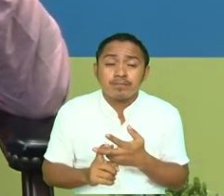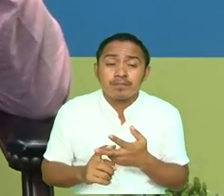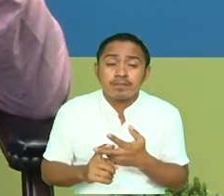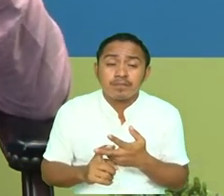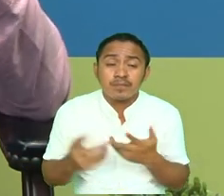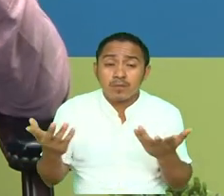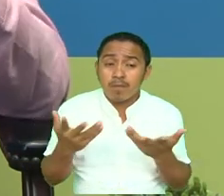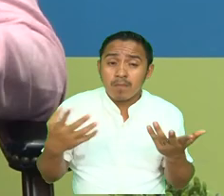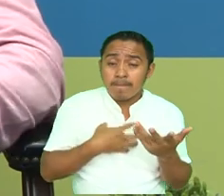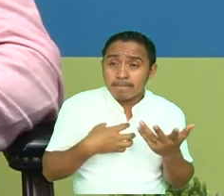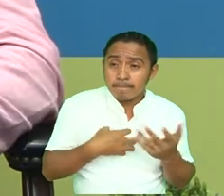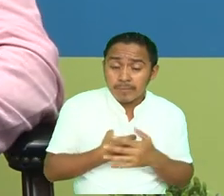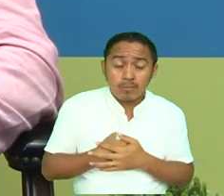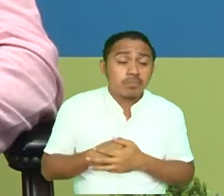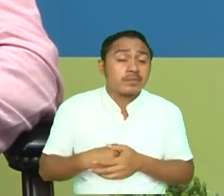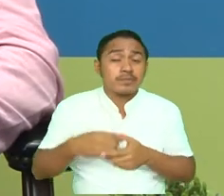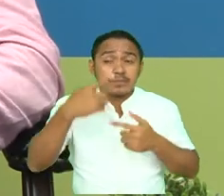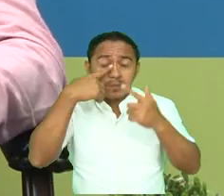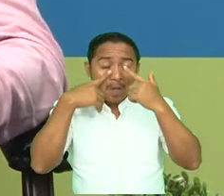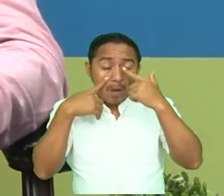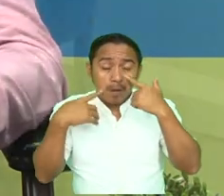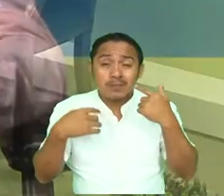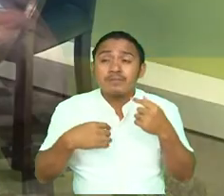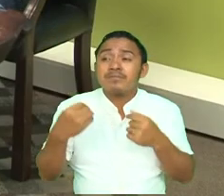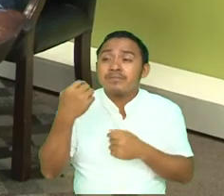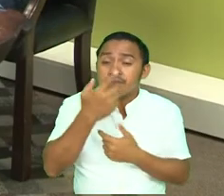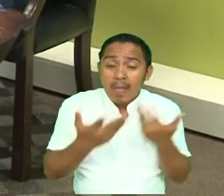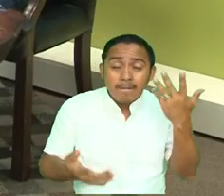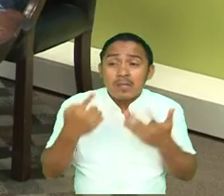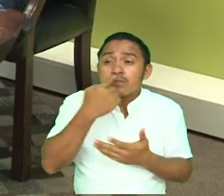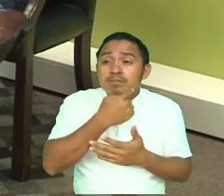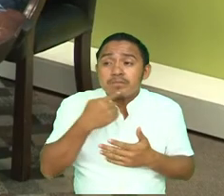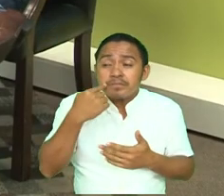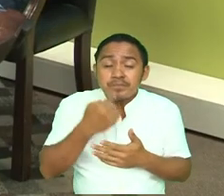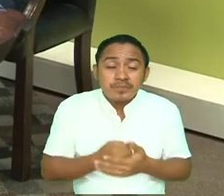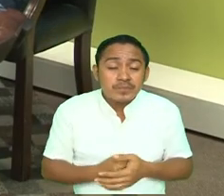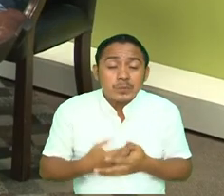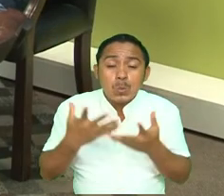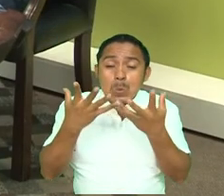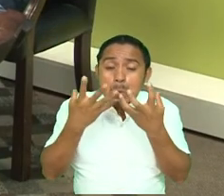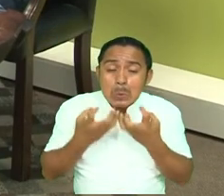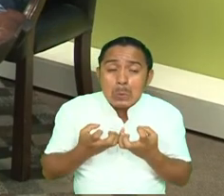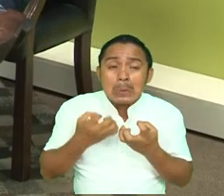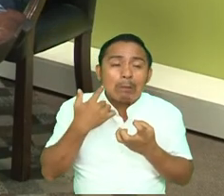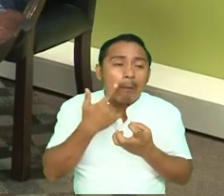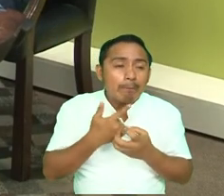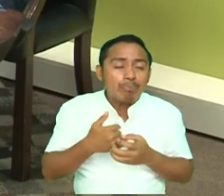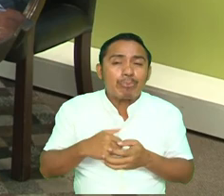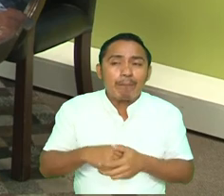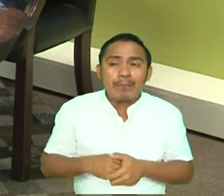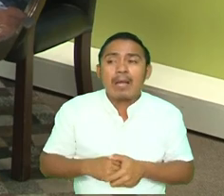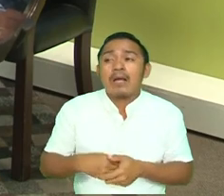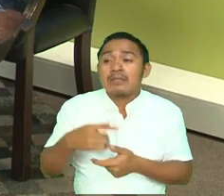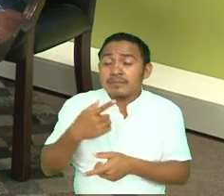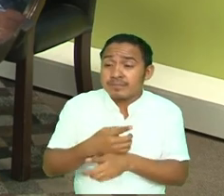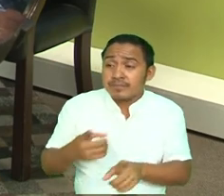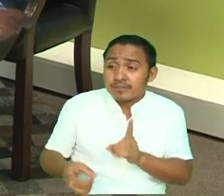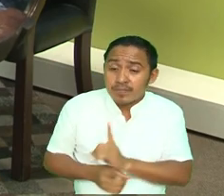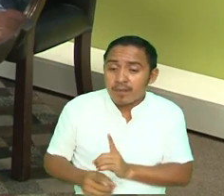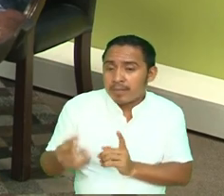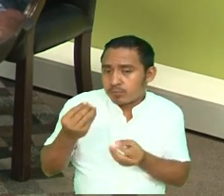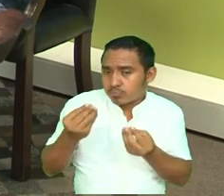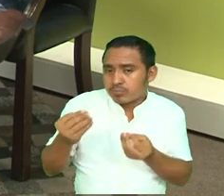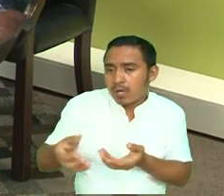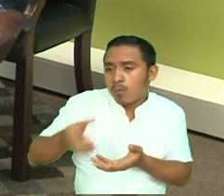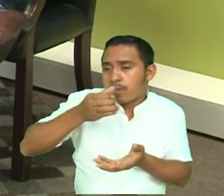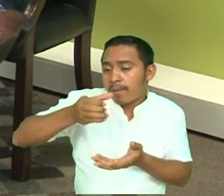en los ojos. Va a ser una boca reseca. Así es, una boca reseca, ojos resecos, entonces ya llegan otras complicaciones. Ya, por